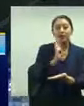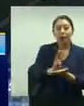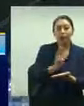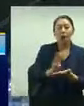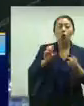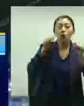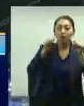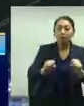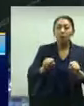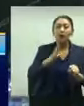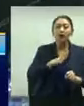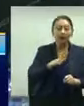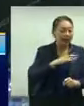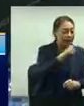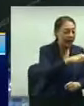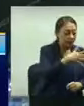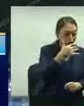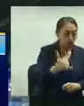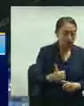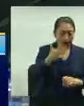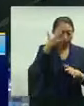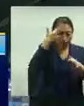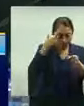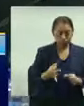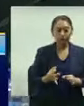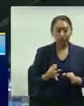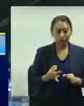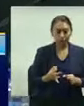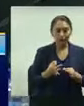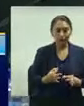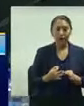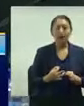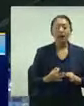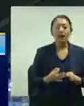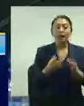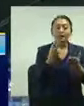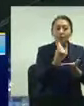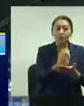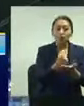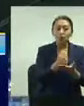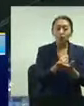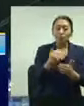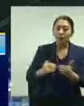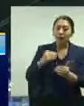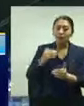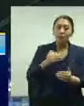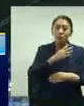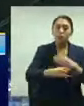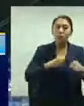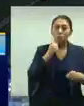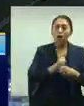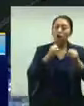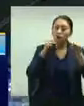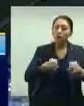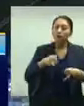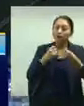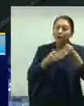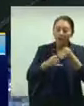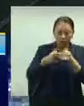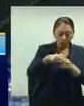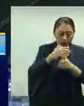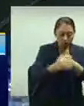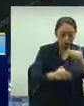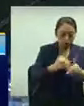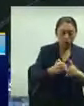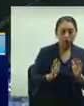poder tener ellos ya la certeza de tener presupuesto para el siguiente ejercicio fiscal y concluir con estos procesos. El